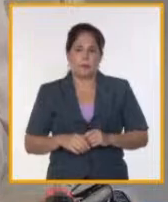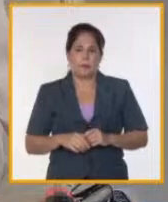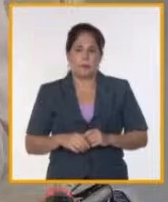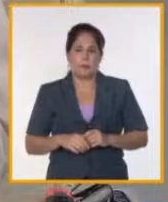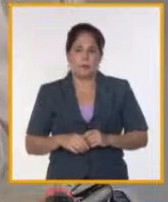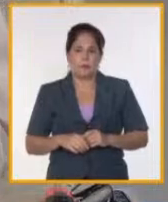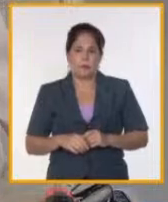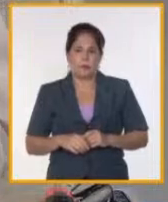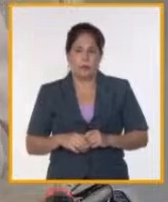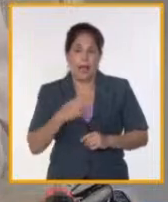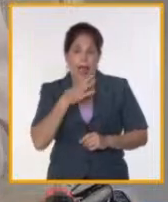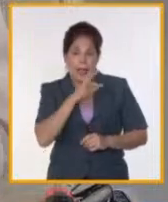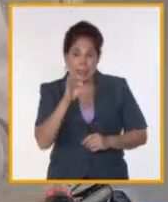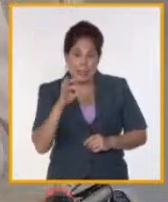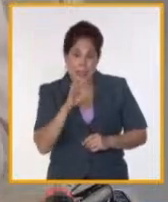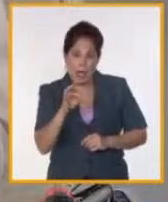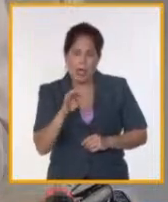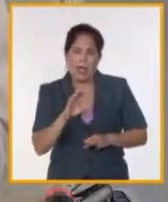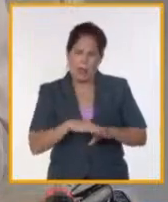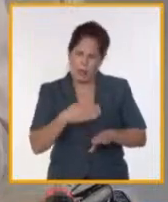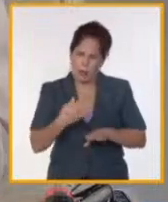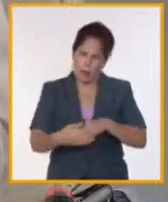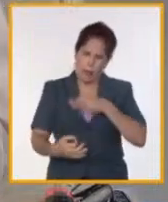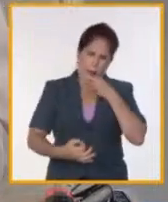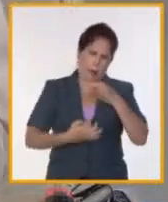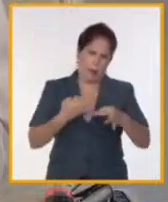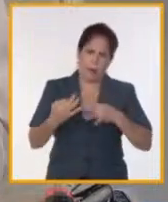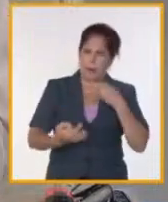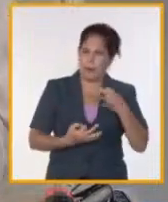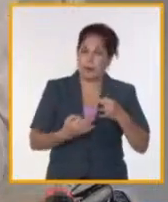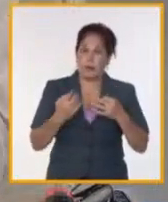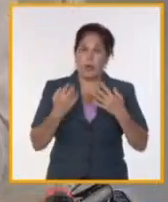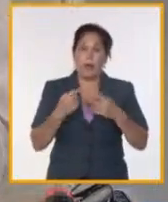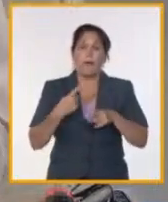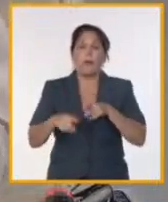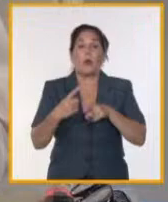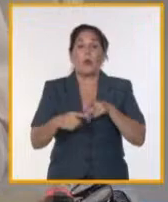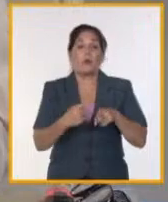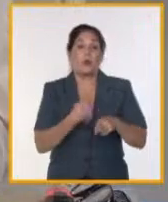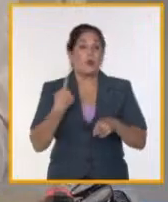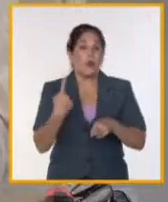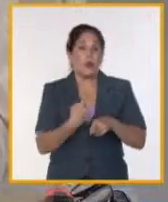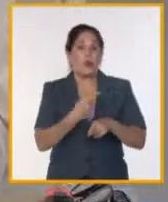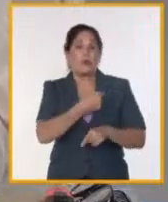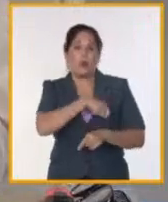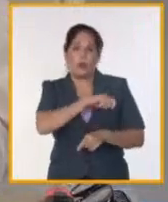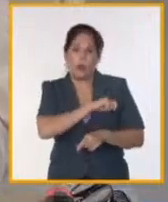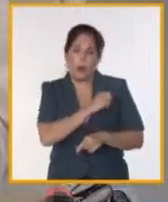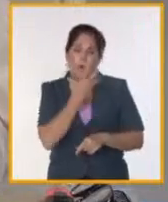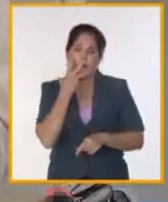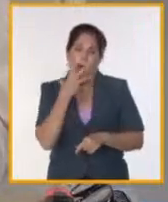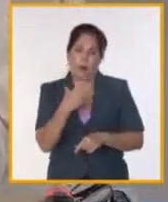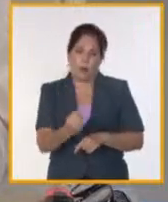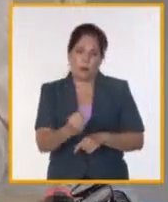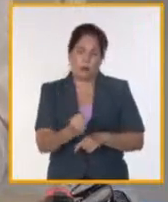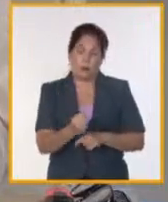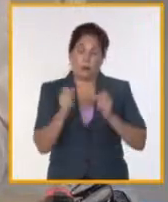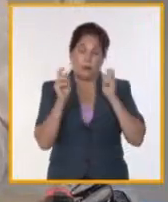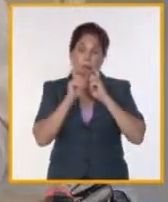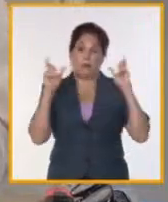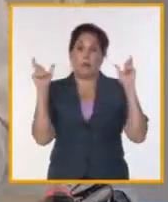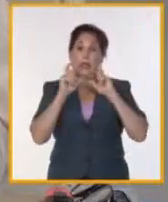porque podemos hablar un poco de ella, puesto que es de los productos nuestros que más toca a la población. La sal cubana... Es el que más impacta en la